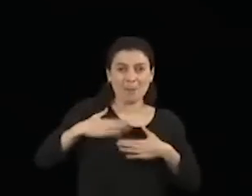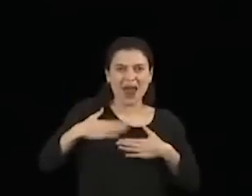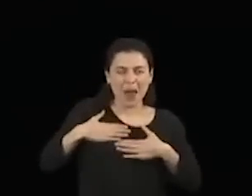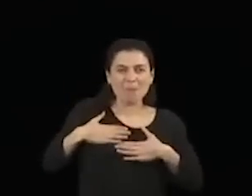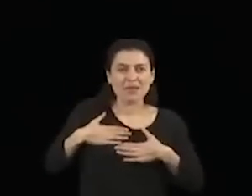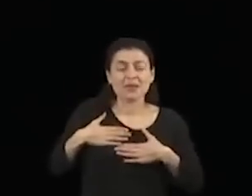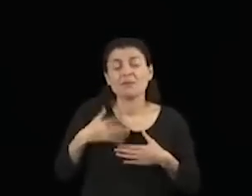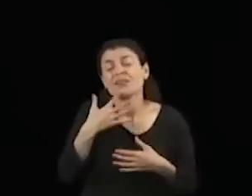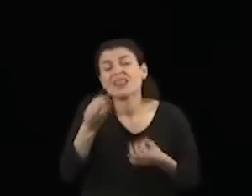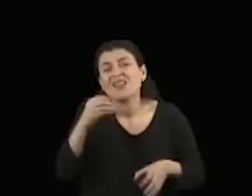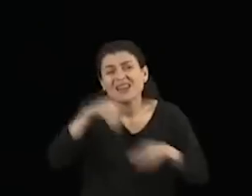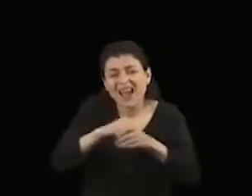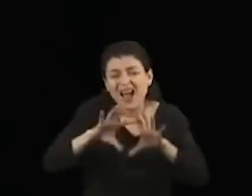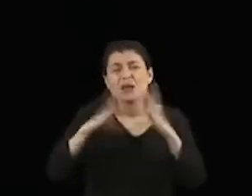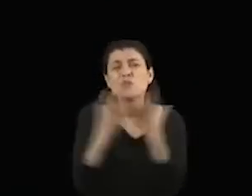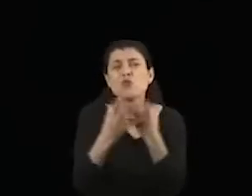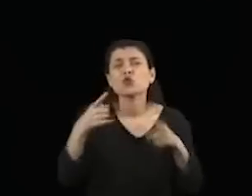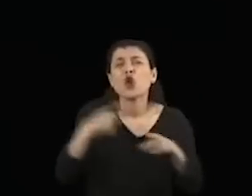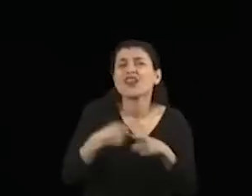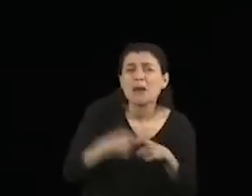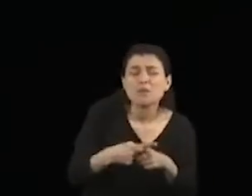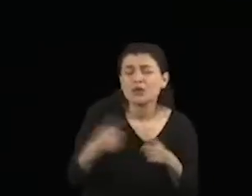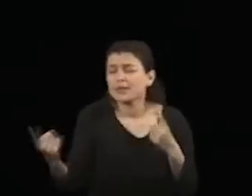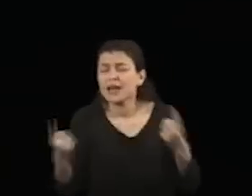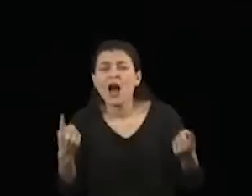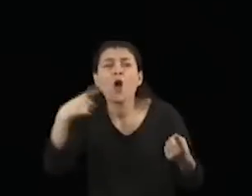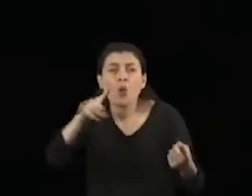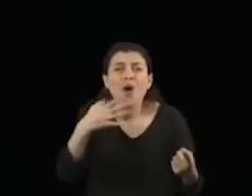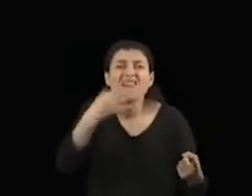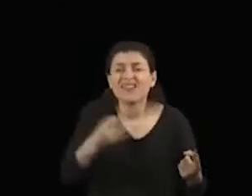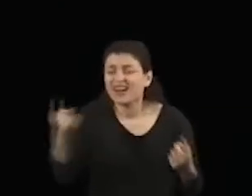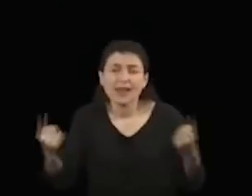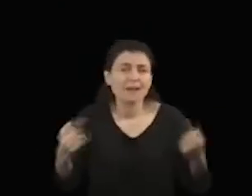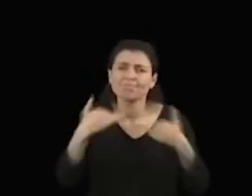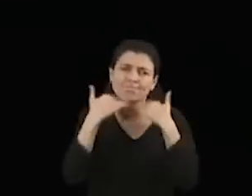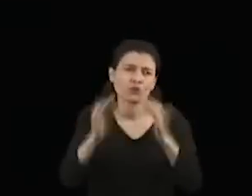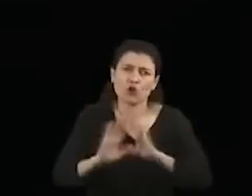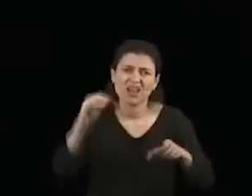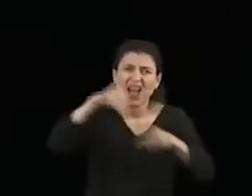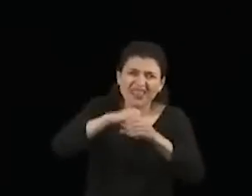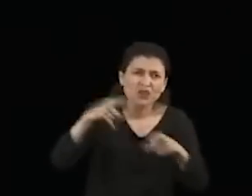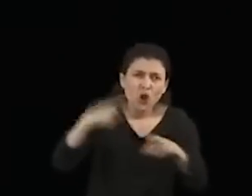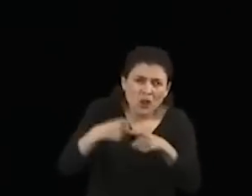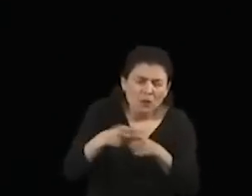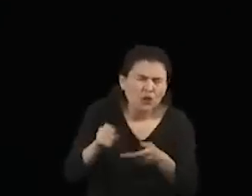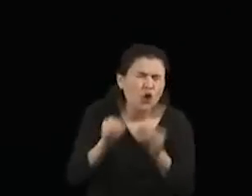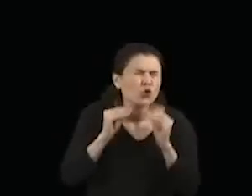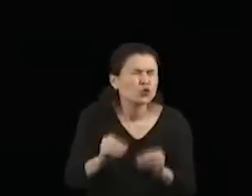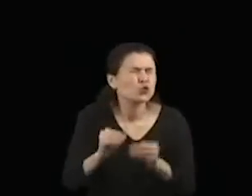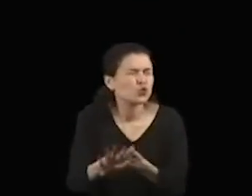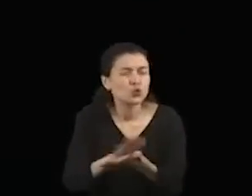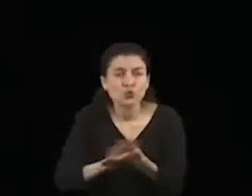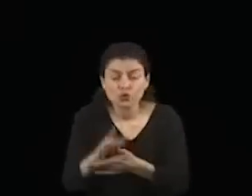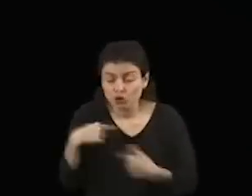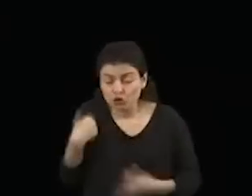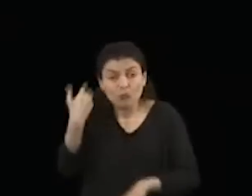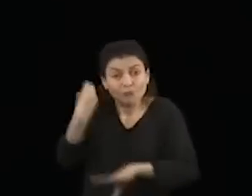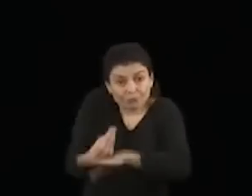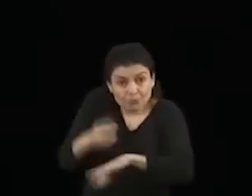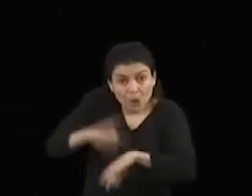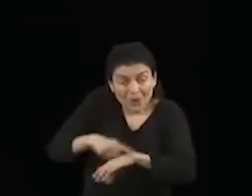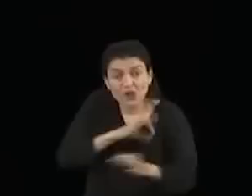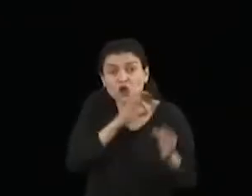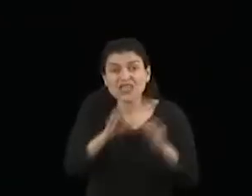política está tan sucia que no sé, digamos, cuál de las hipótesis verdaderamente puede ser cierta, pero lo cierto es que está sucia y nosotros estamos barriendo con eso.